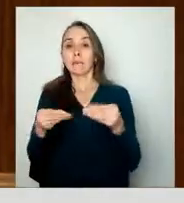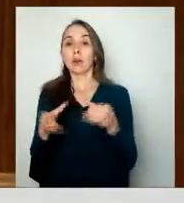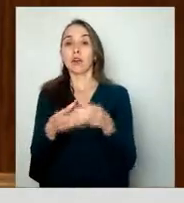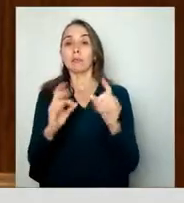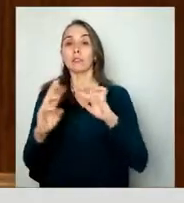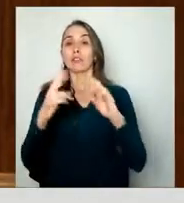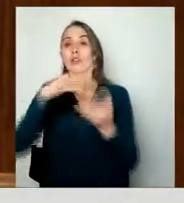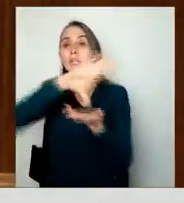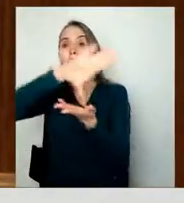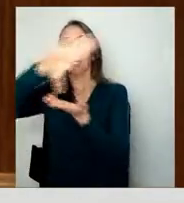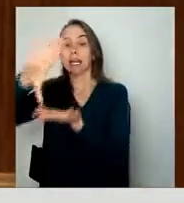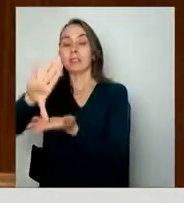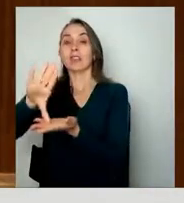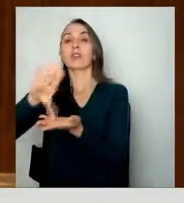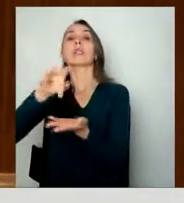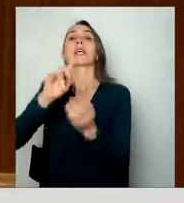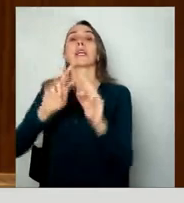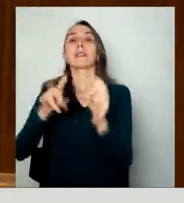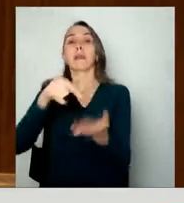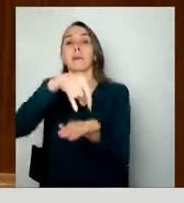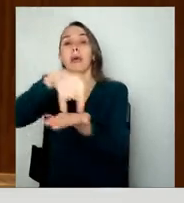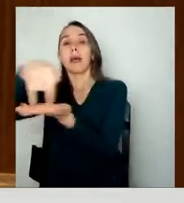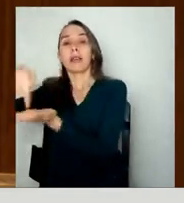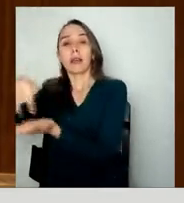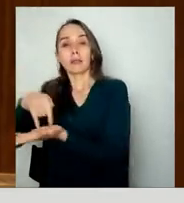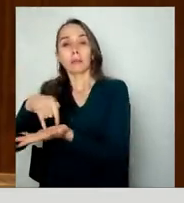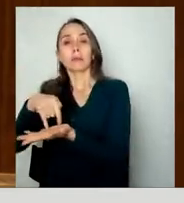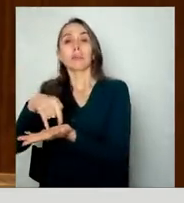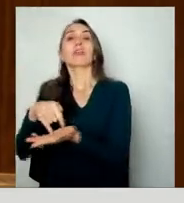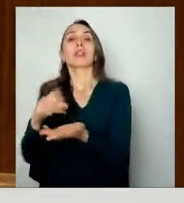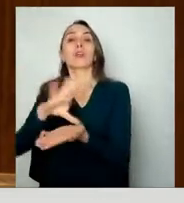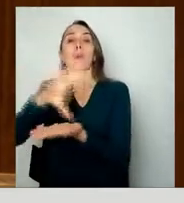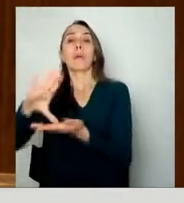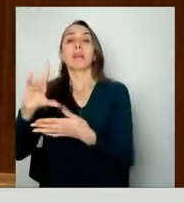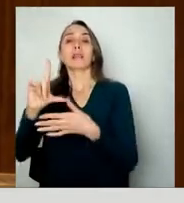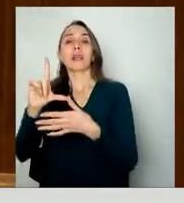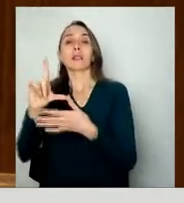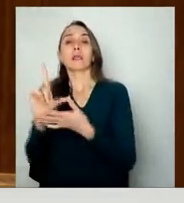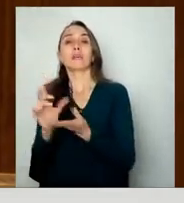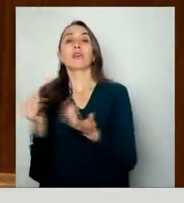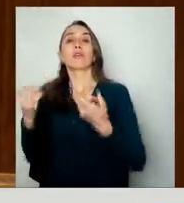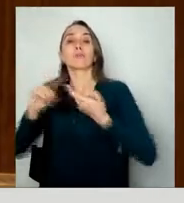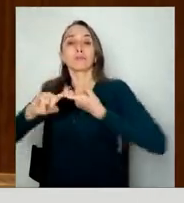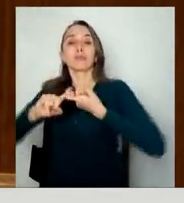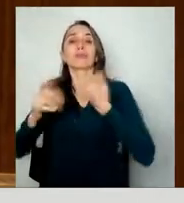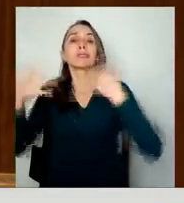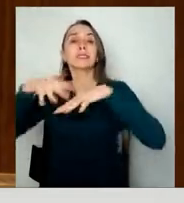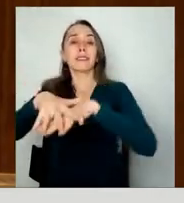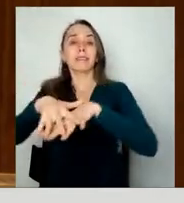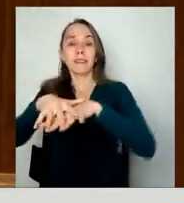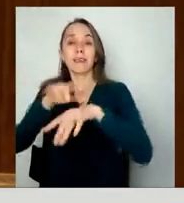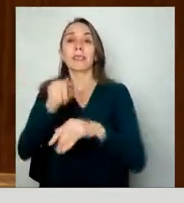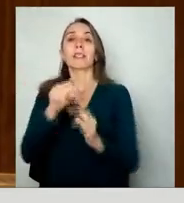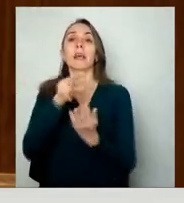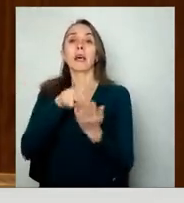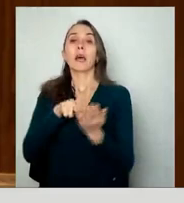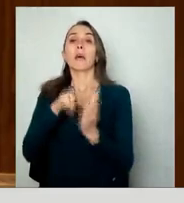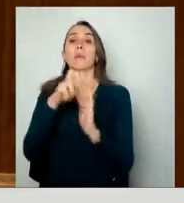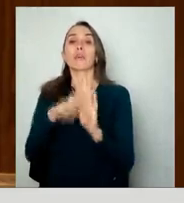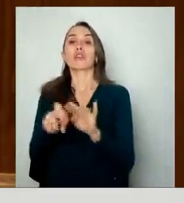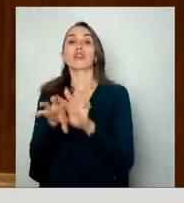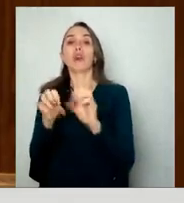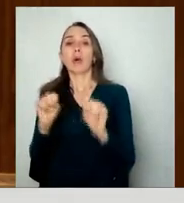interparlamentario integración latinoamericana me corresponde informar ante ustedes el proyecto de acuerdo que aprueba el acta constitutiva de la asociación de estado